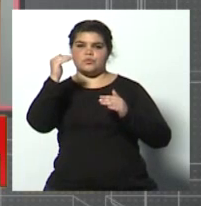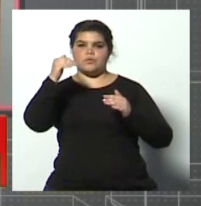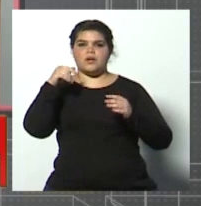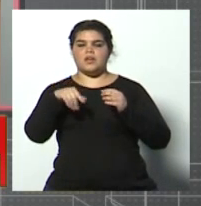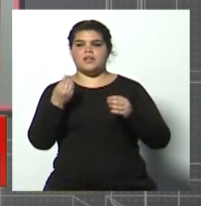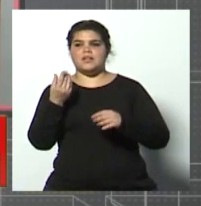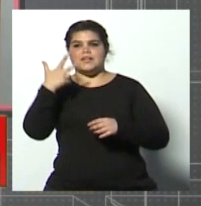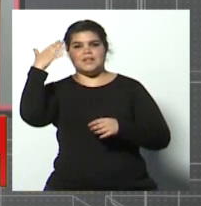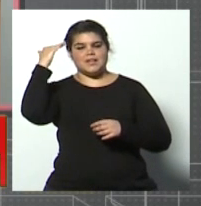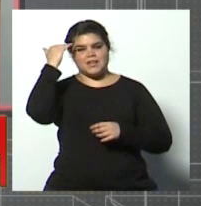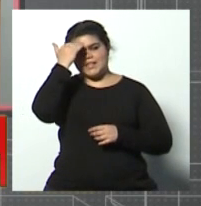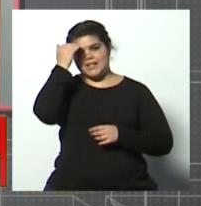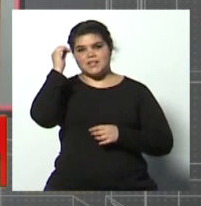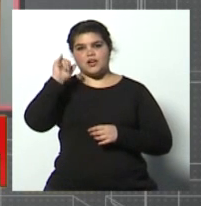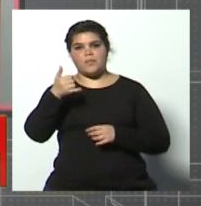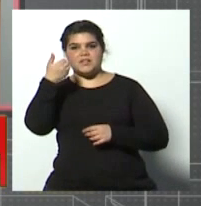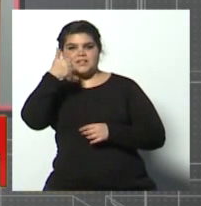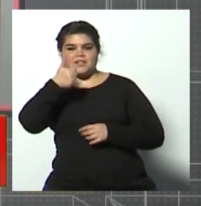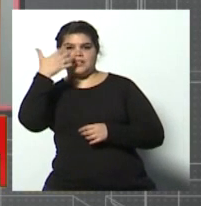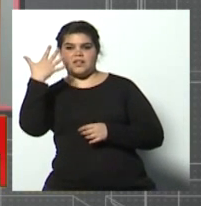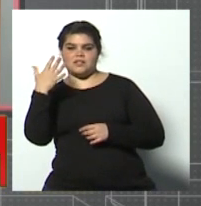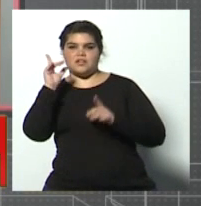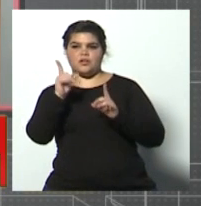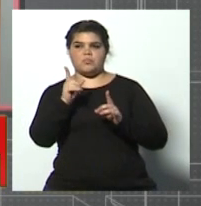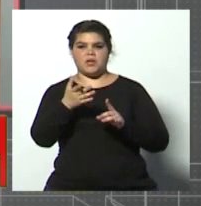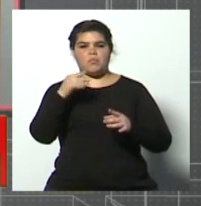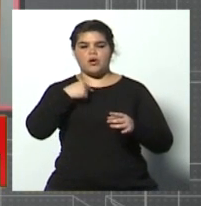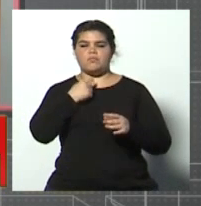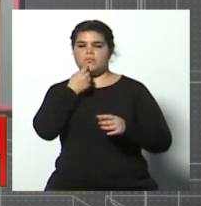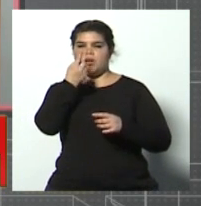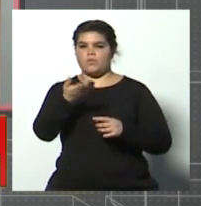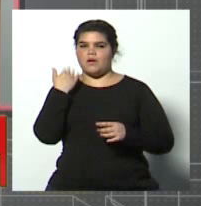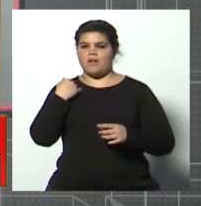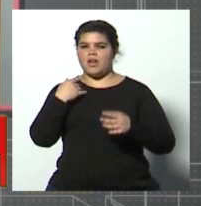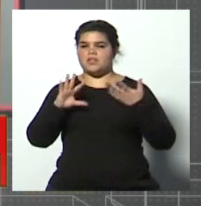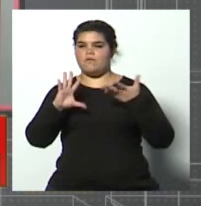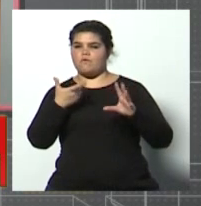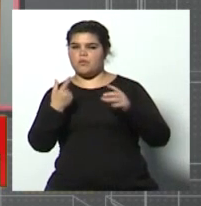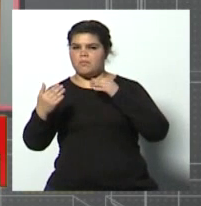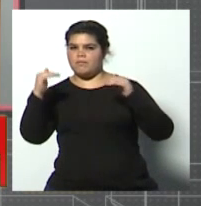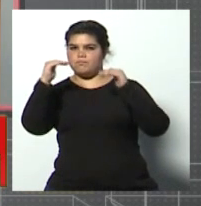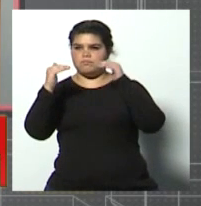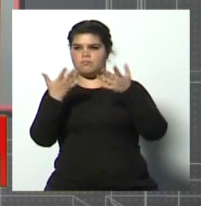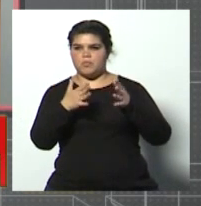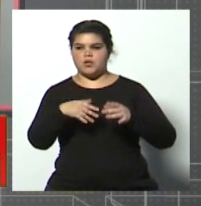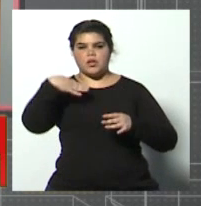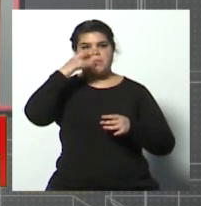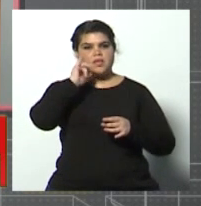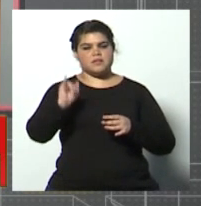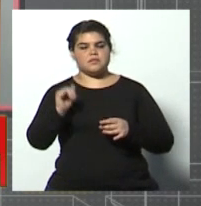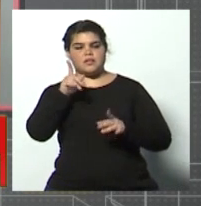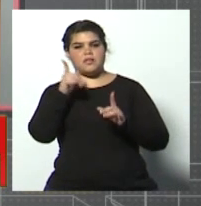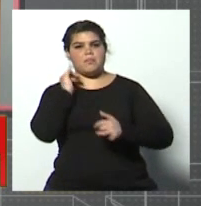a 15,65. Uh-huh. Esto que recién le consultaba, si había alguna relación directa sobre eso. Y MZ también en su portada hablaba sobre el